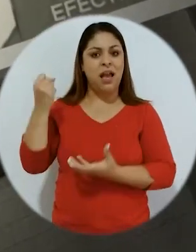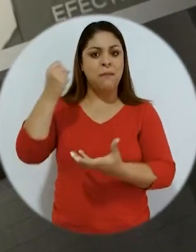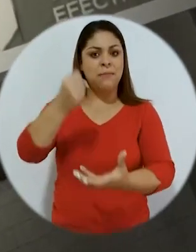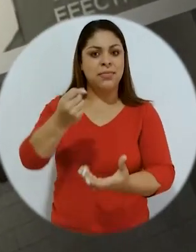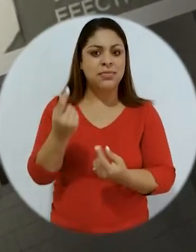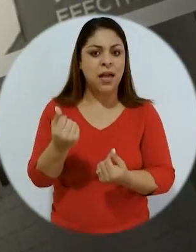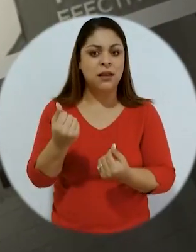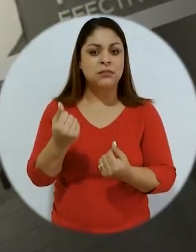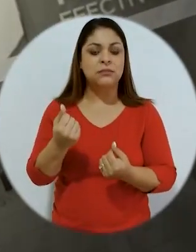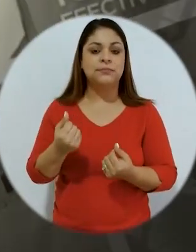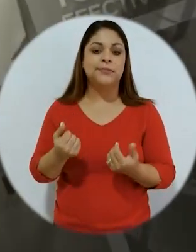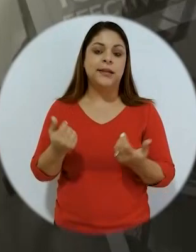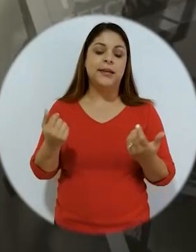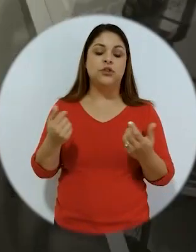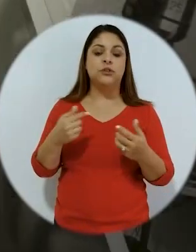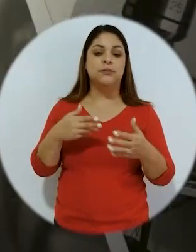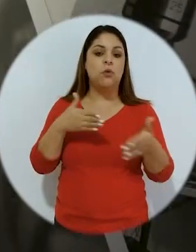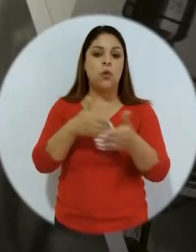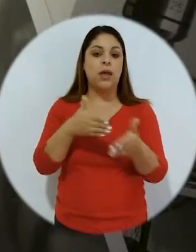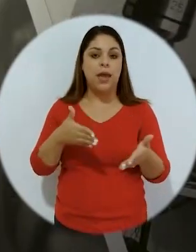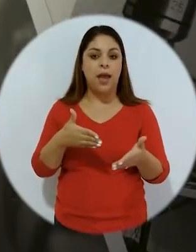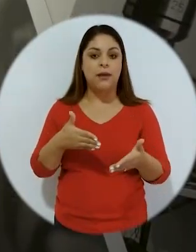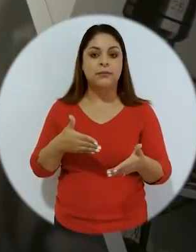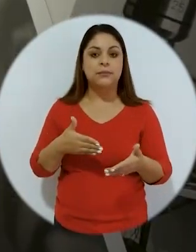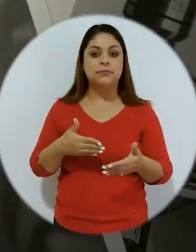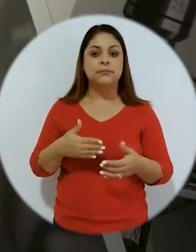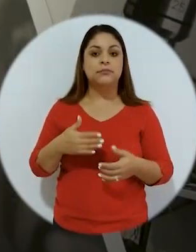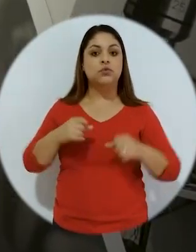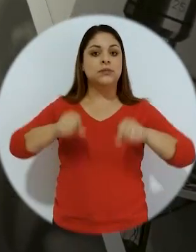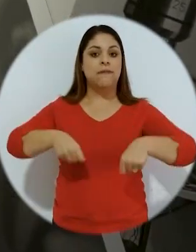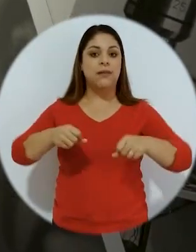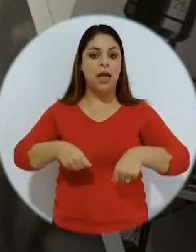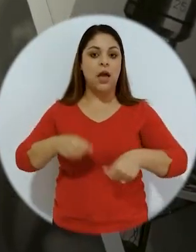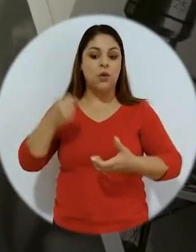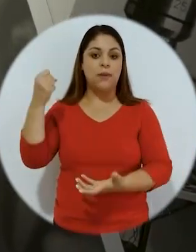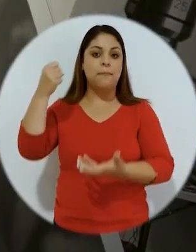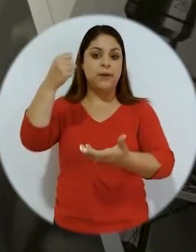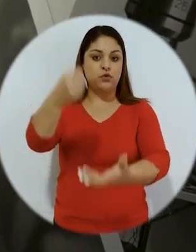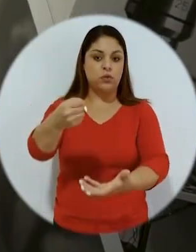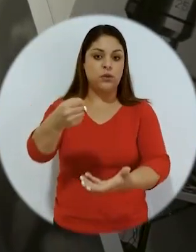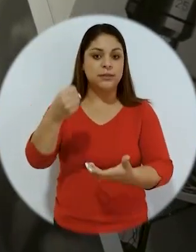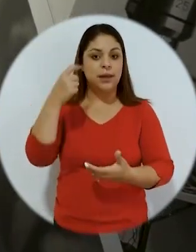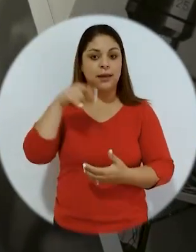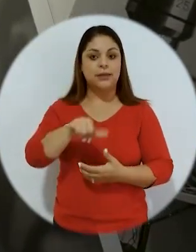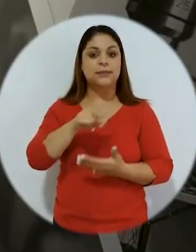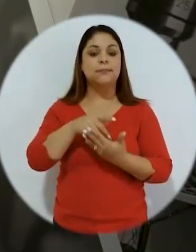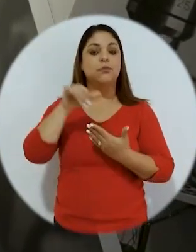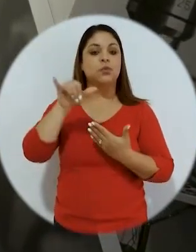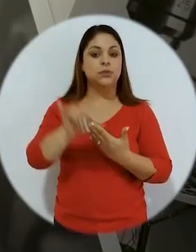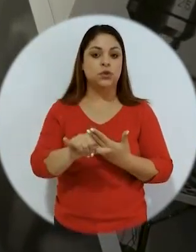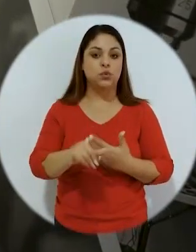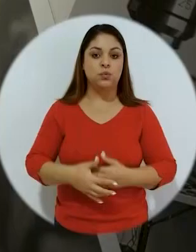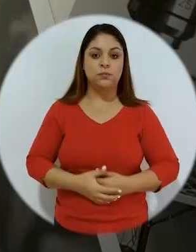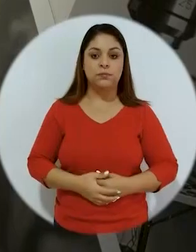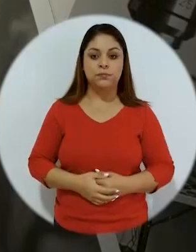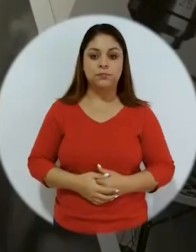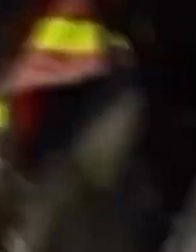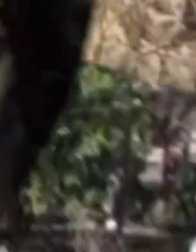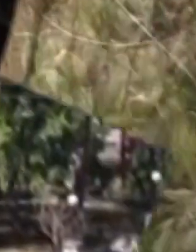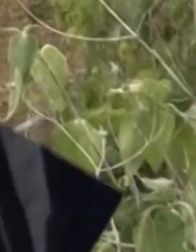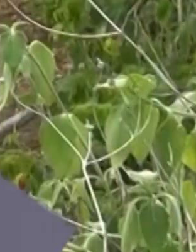del capital para recibir inversión, y entonces se bloquea la posibilidad de un inversionista en ese